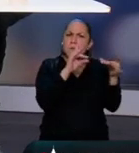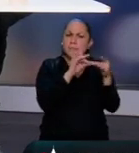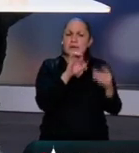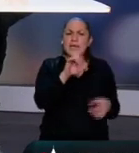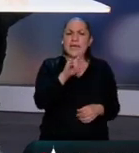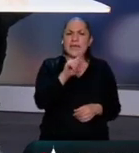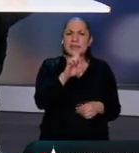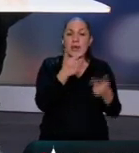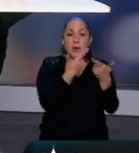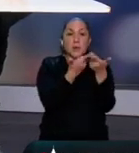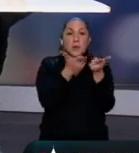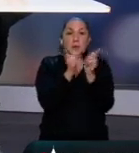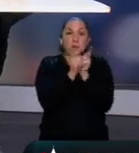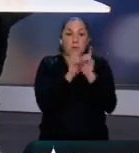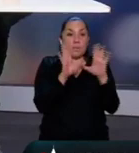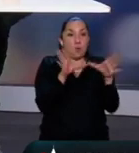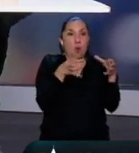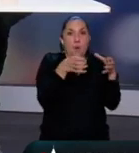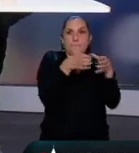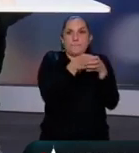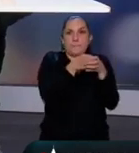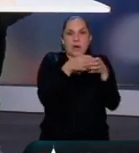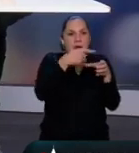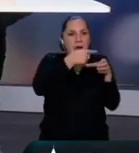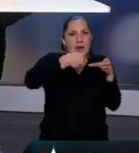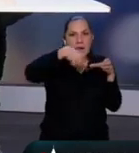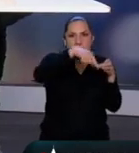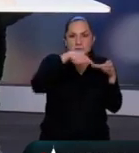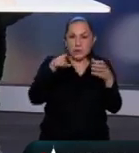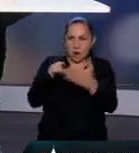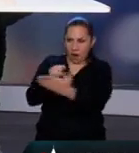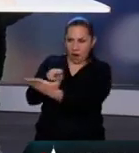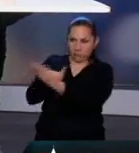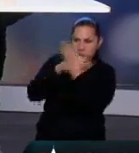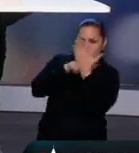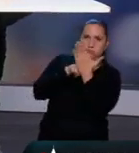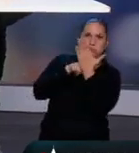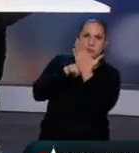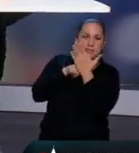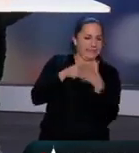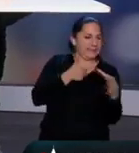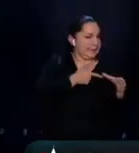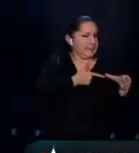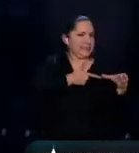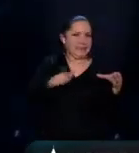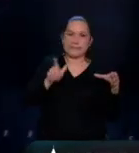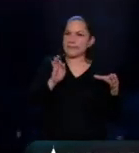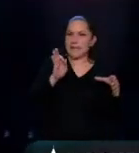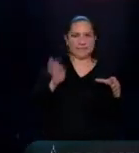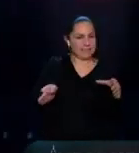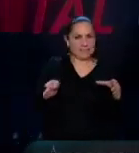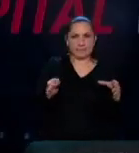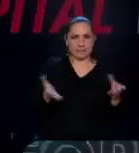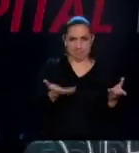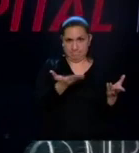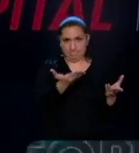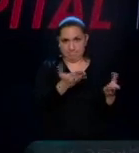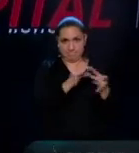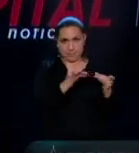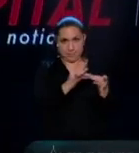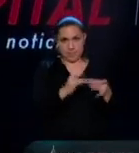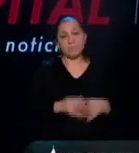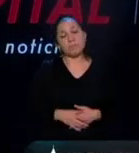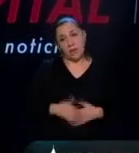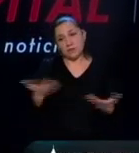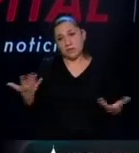perdona que se le haya puesto un espejo. Sí, yo, bueno, en mis 42 años de vida en este hermoso